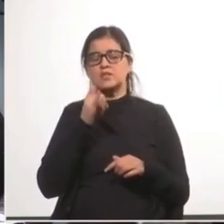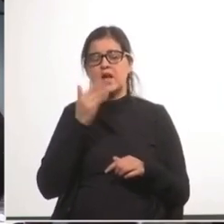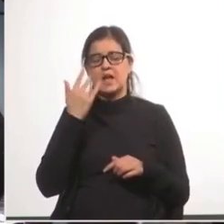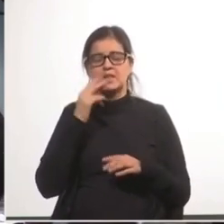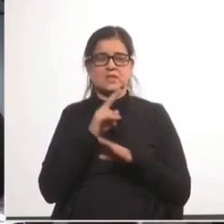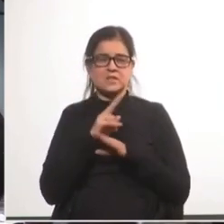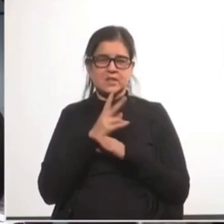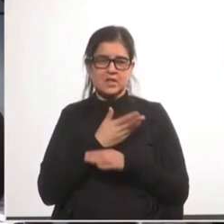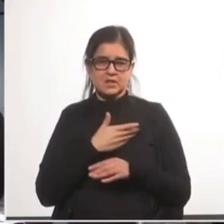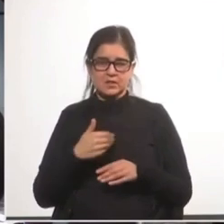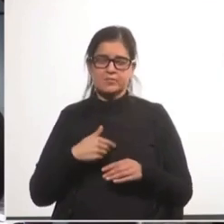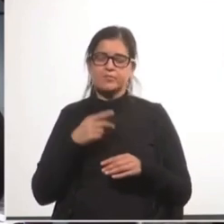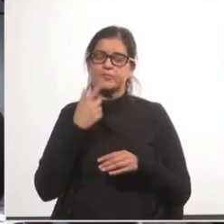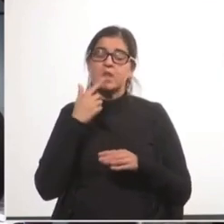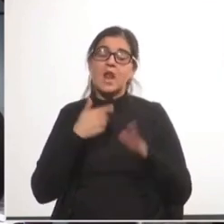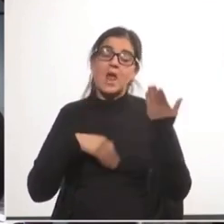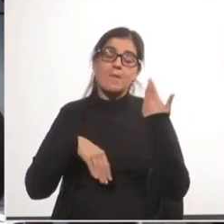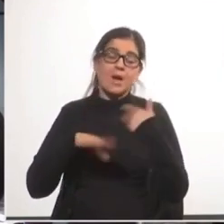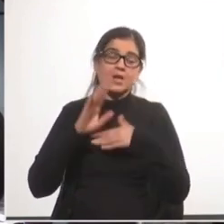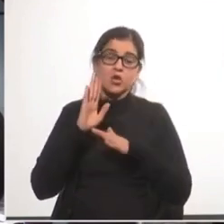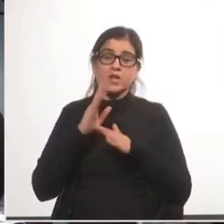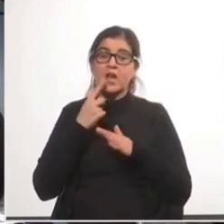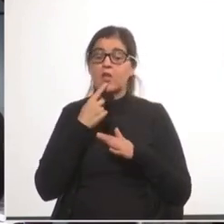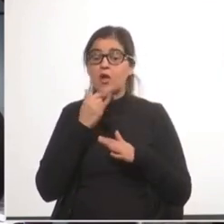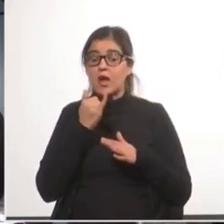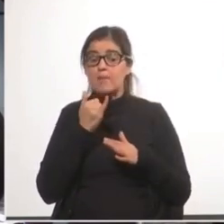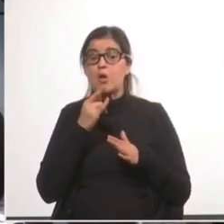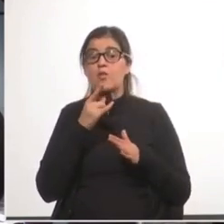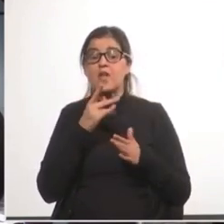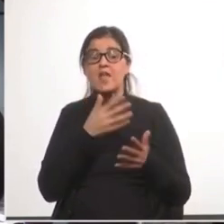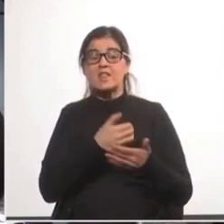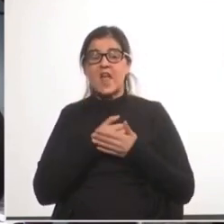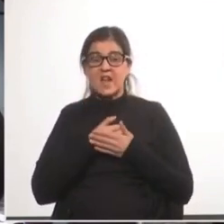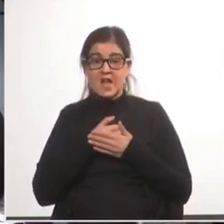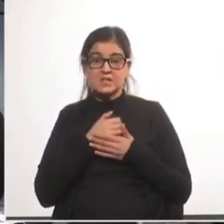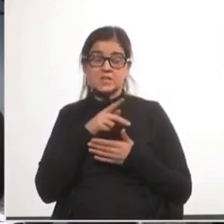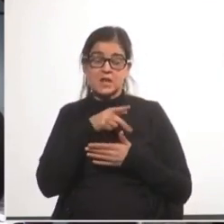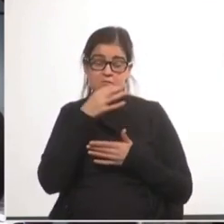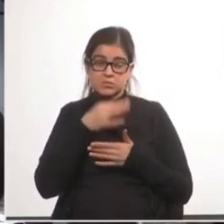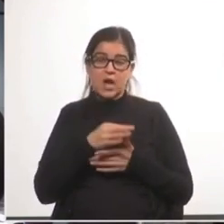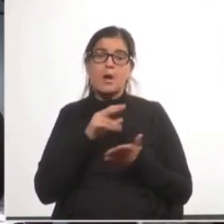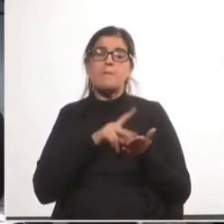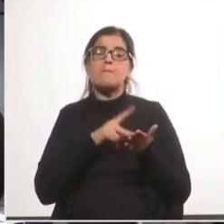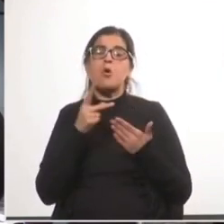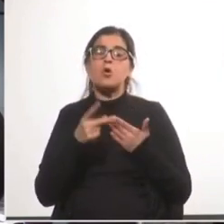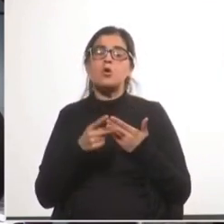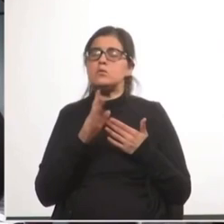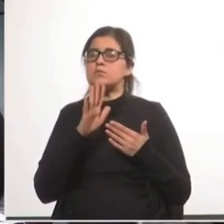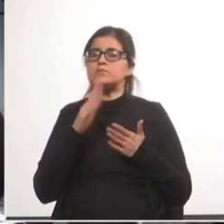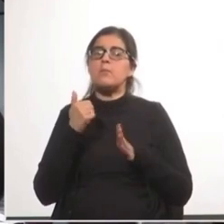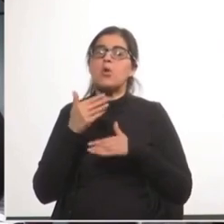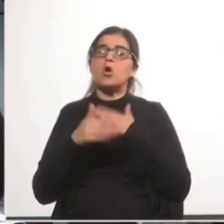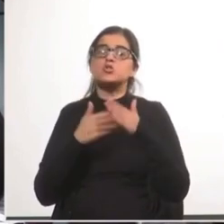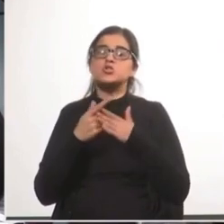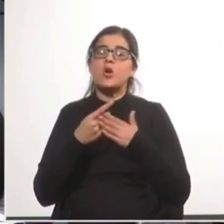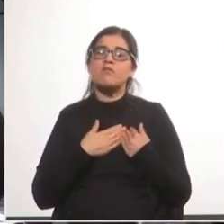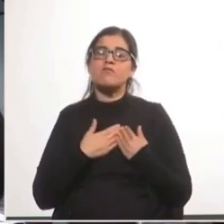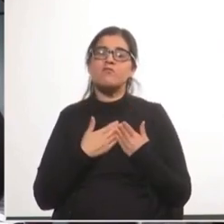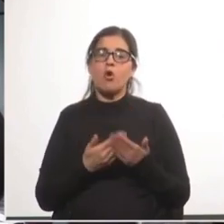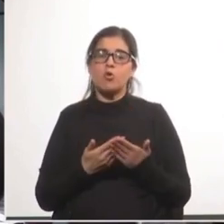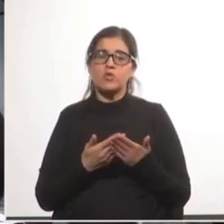oficio, ha señalado que la mayoría de los casos de tenencia son procesos voluntarios